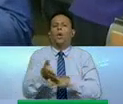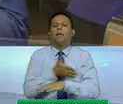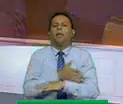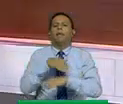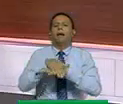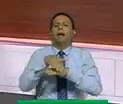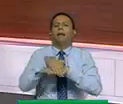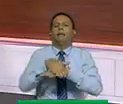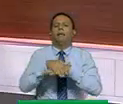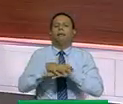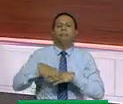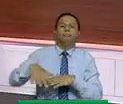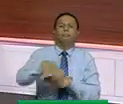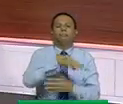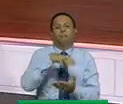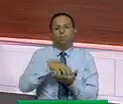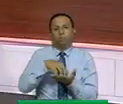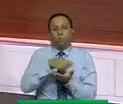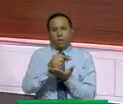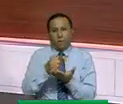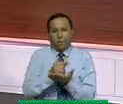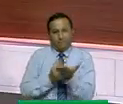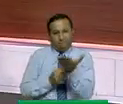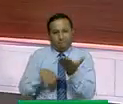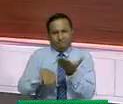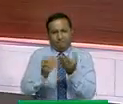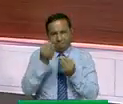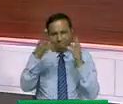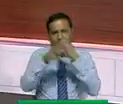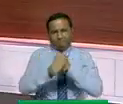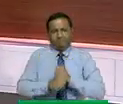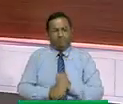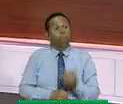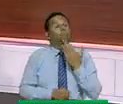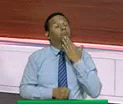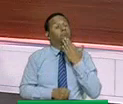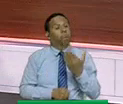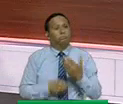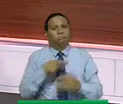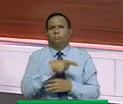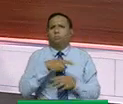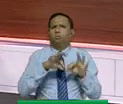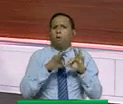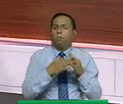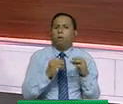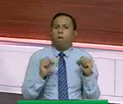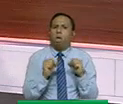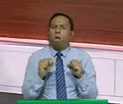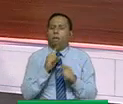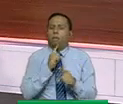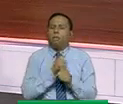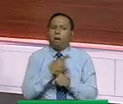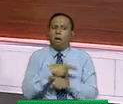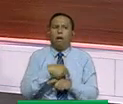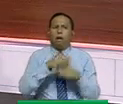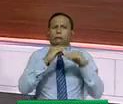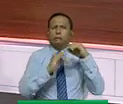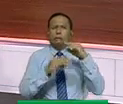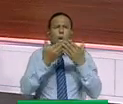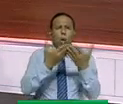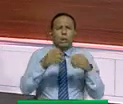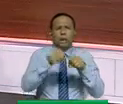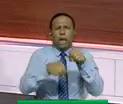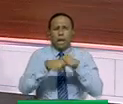la provincia del Guayas. Adelante, buenas noches. Gracias, Charlie. Gran susto para esta familia. Ventajosamente solo fueron daños materiales.